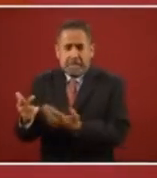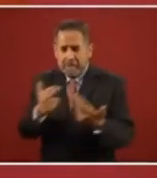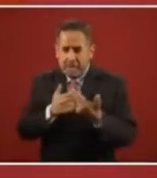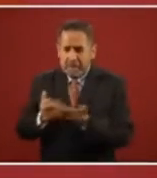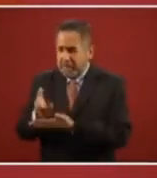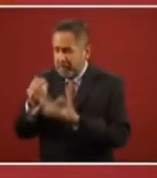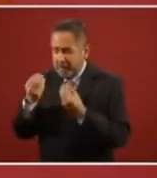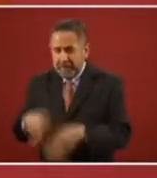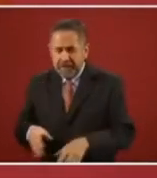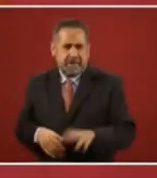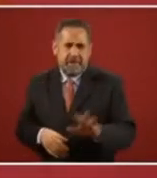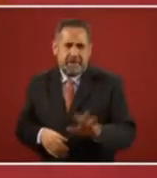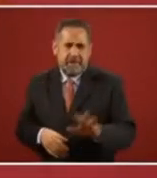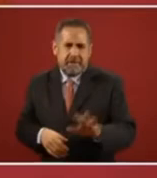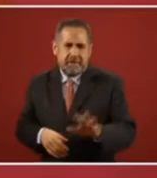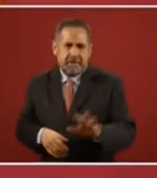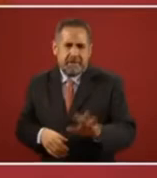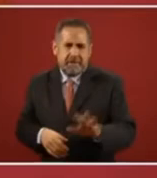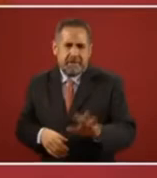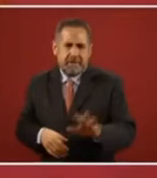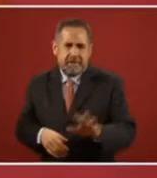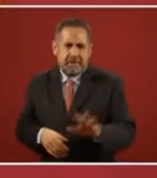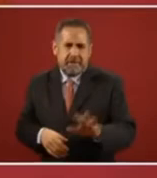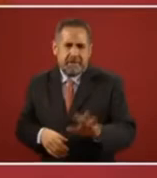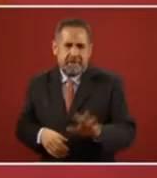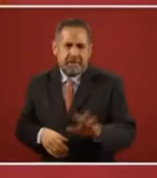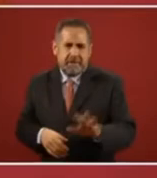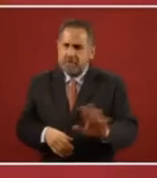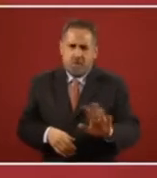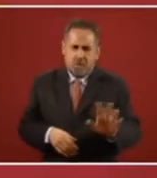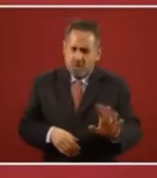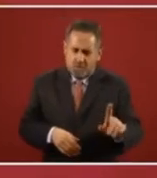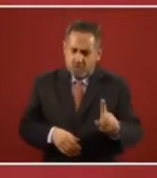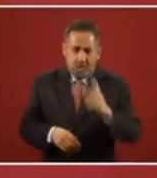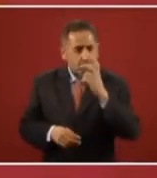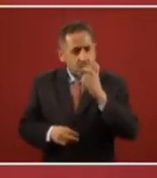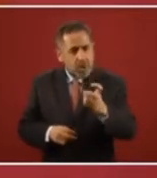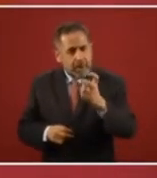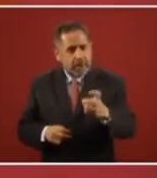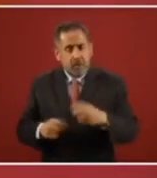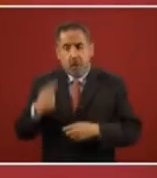por eso es la democracia transporte macro 6 abajo